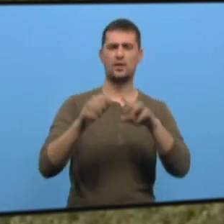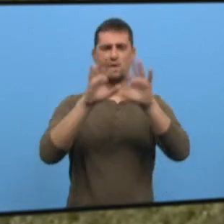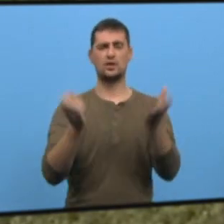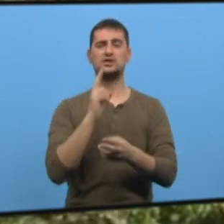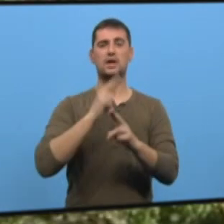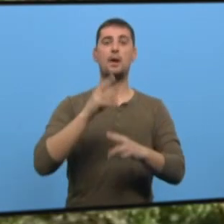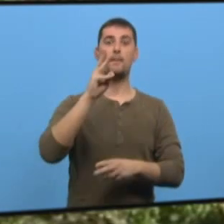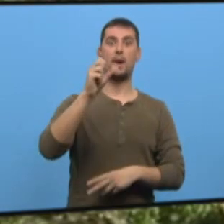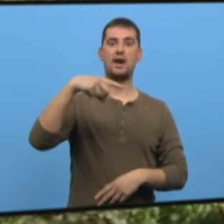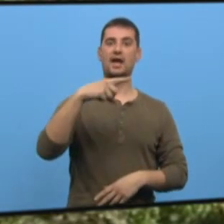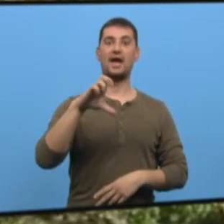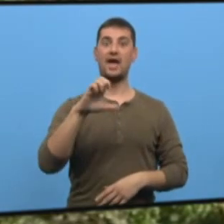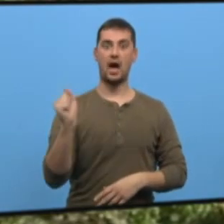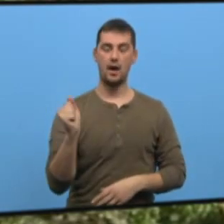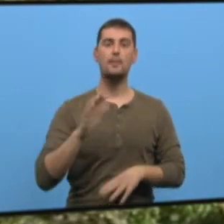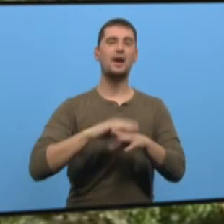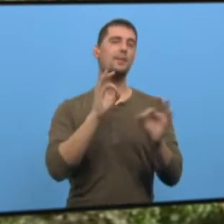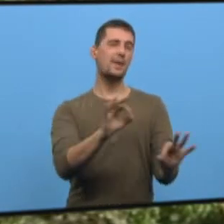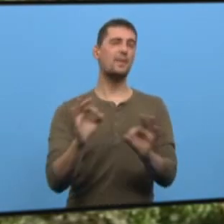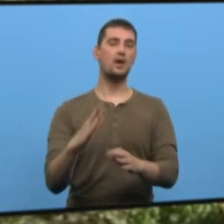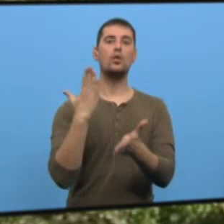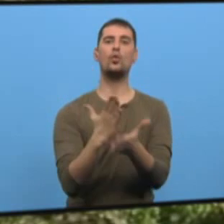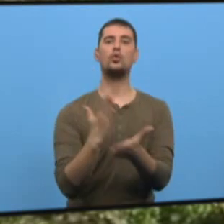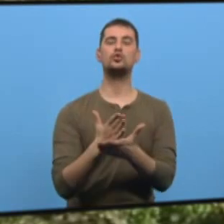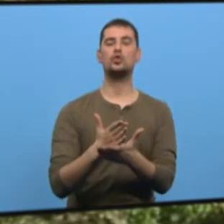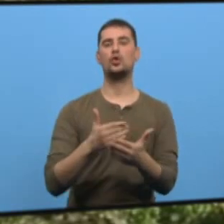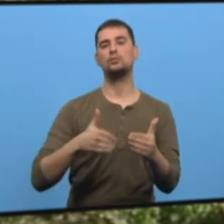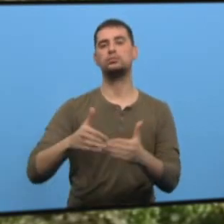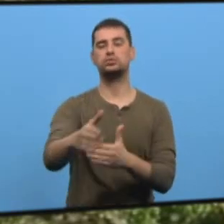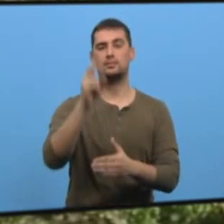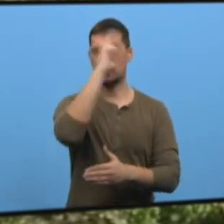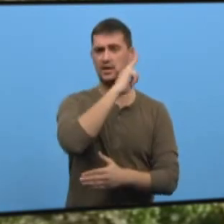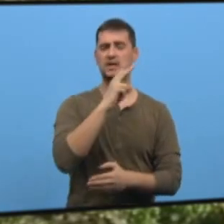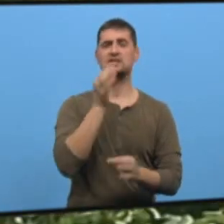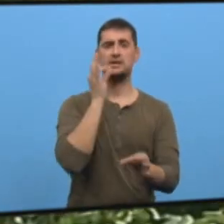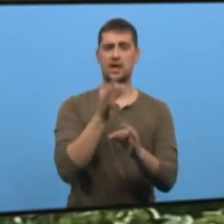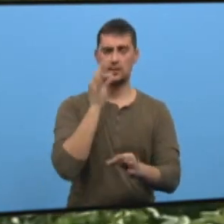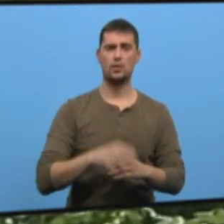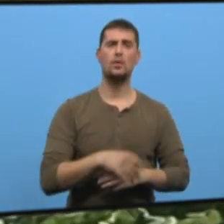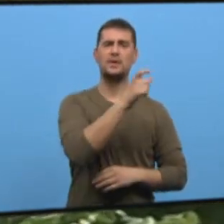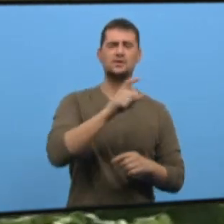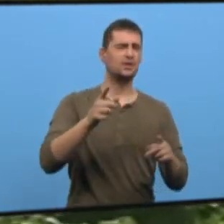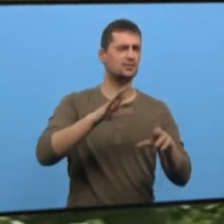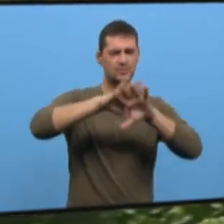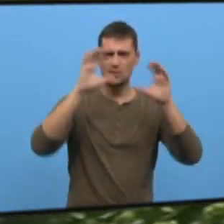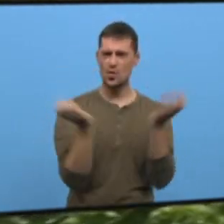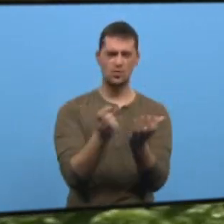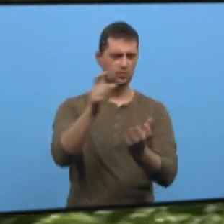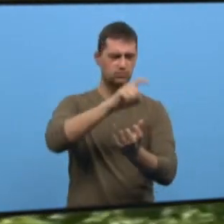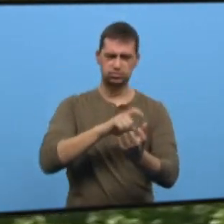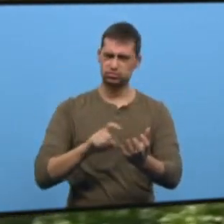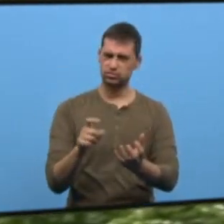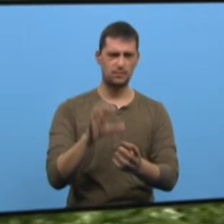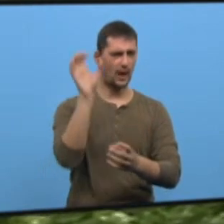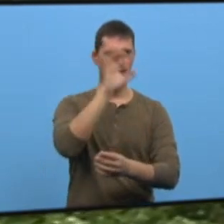pangea para preparar un curso que se celebrará en Madrid no mes de setembro mozos de kubit Egipto Singapur ou Bolivia entre